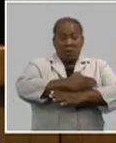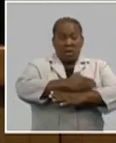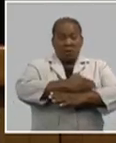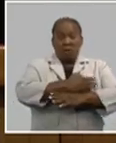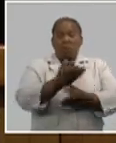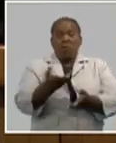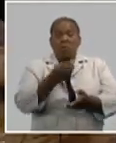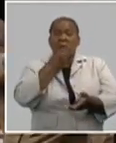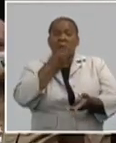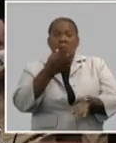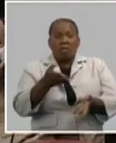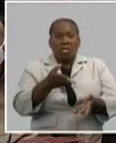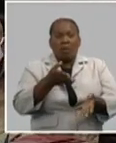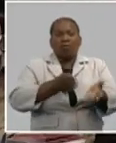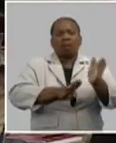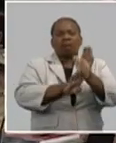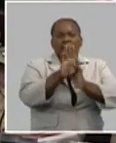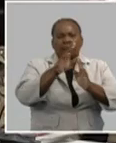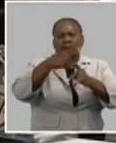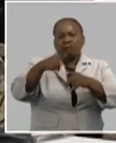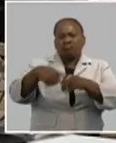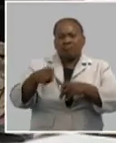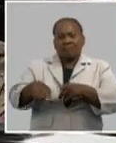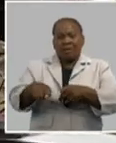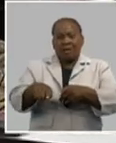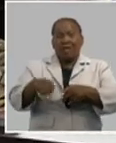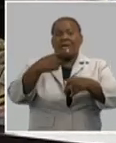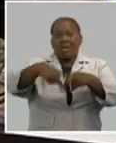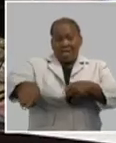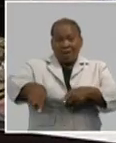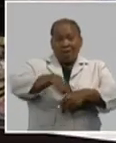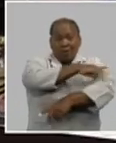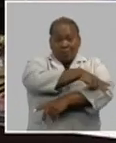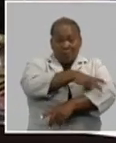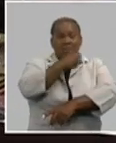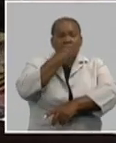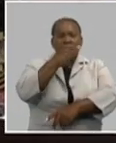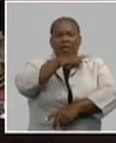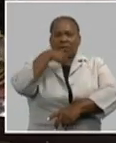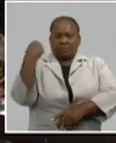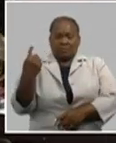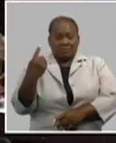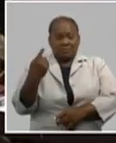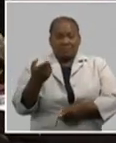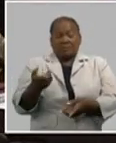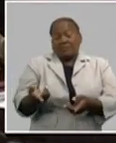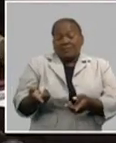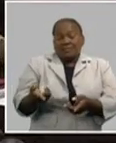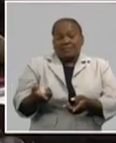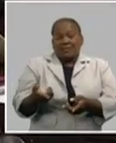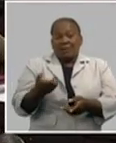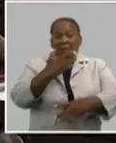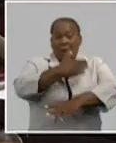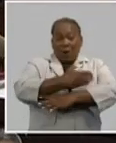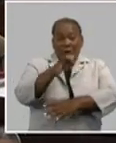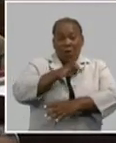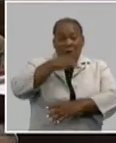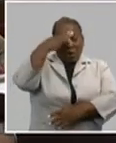la estabilidad social de cualquier país, aun aquellos que son más ricos y poderosos que Cuba.